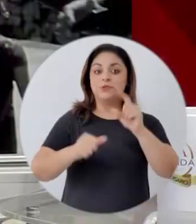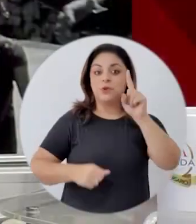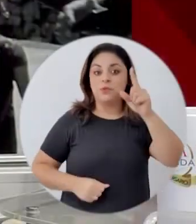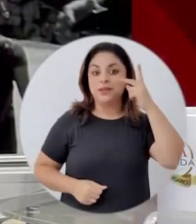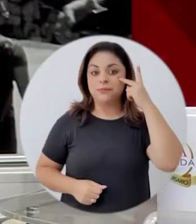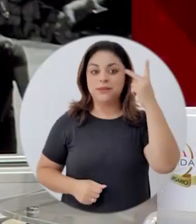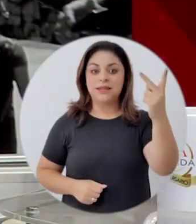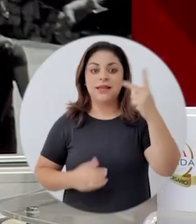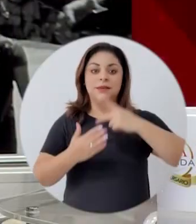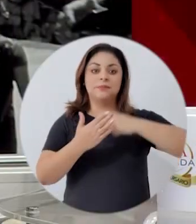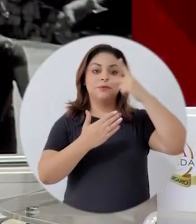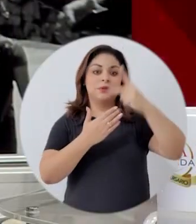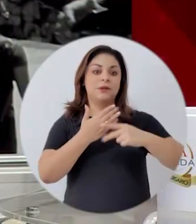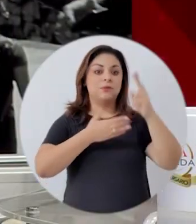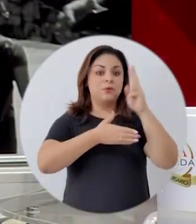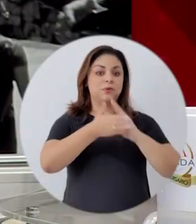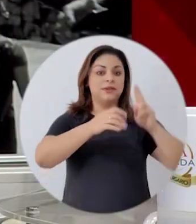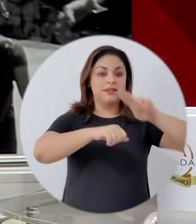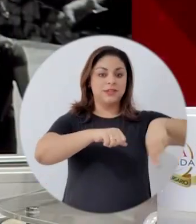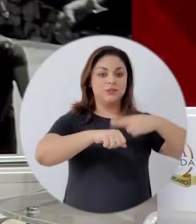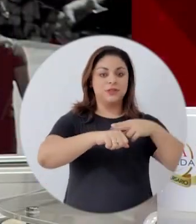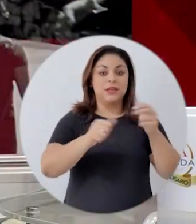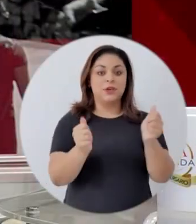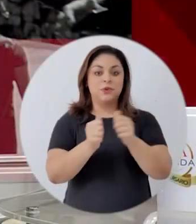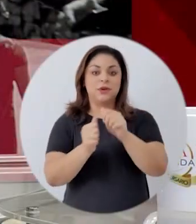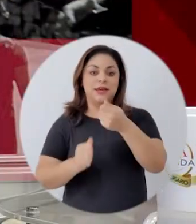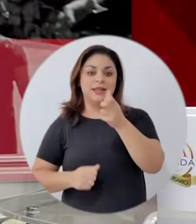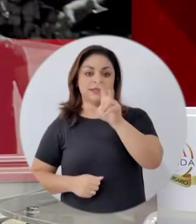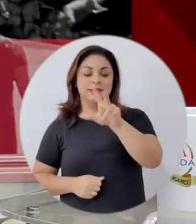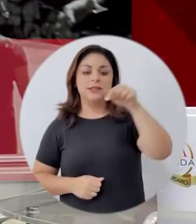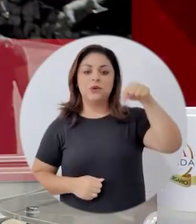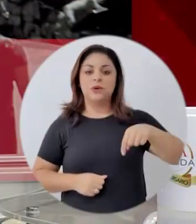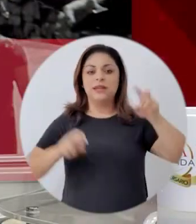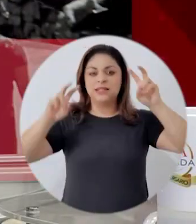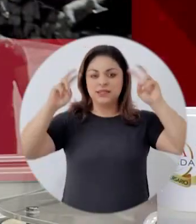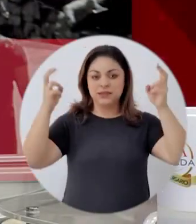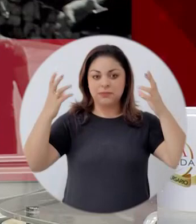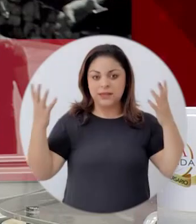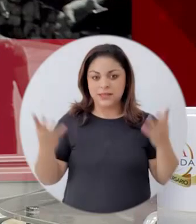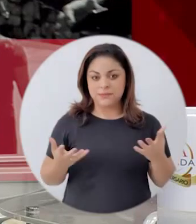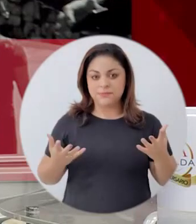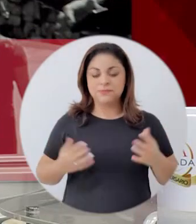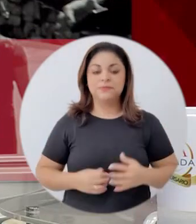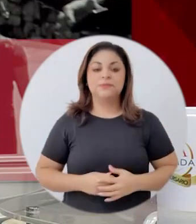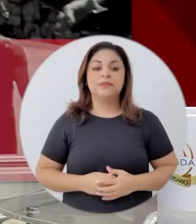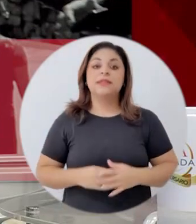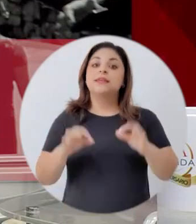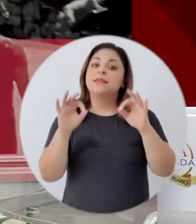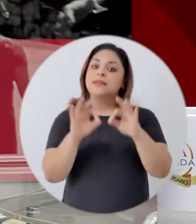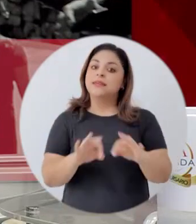Continúa usted con una mirada del programa de la Universidad Nacional y de SINAR S.A. Hoy con el tema de la importancia de la